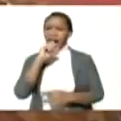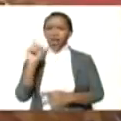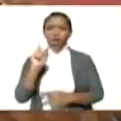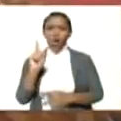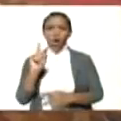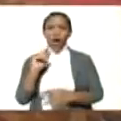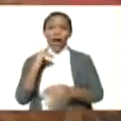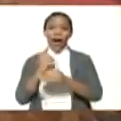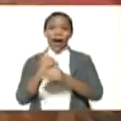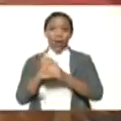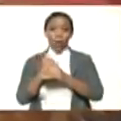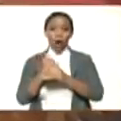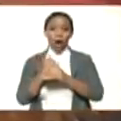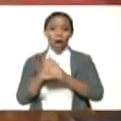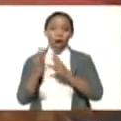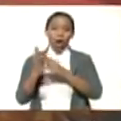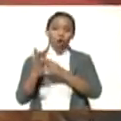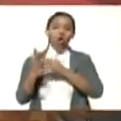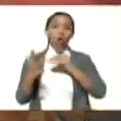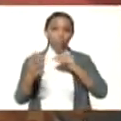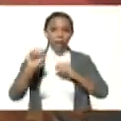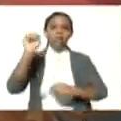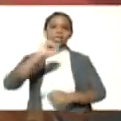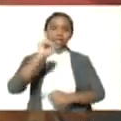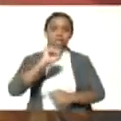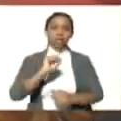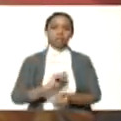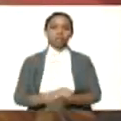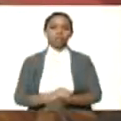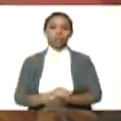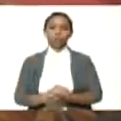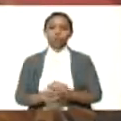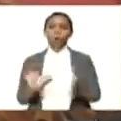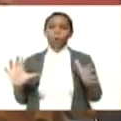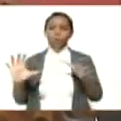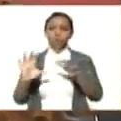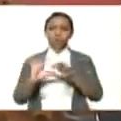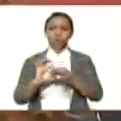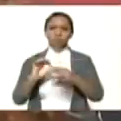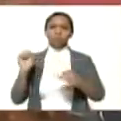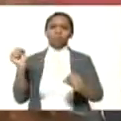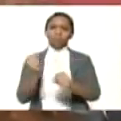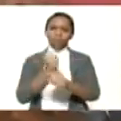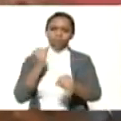¿Es imitable? Sí, una relación de